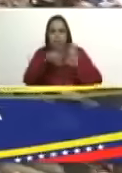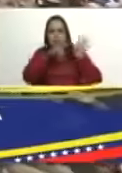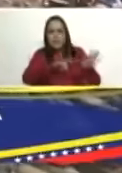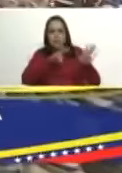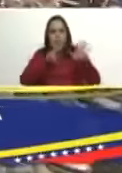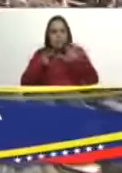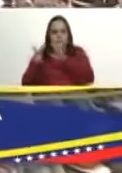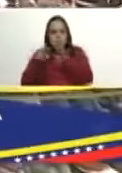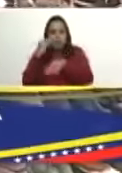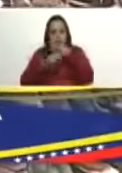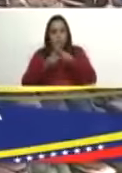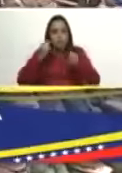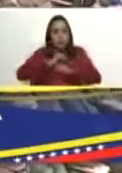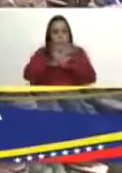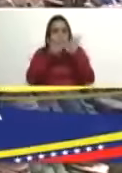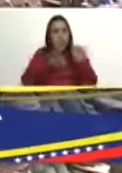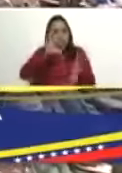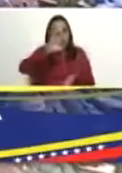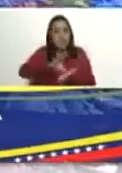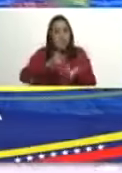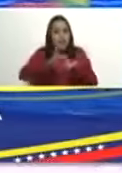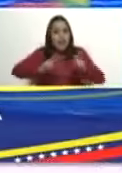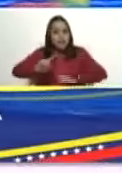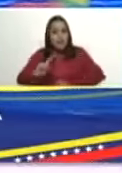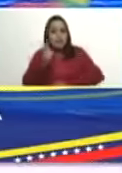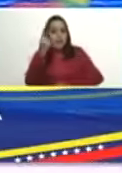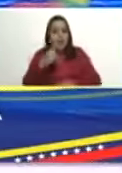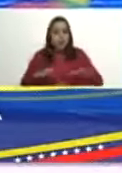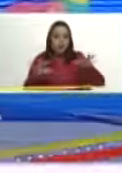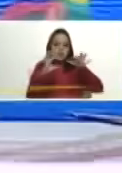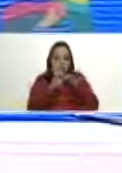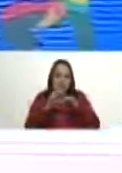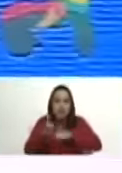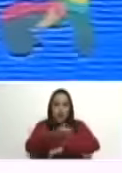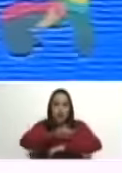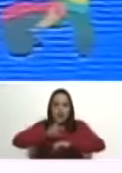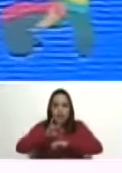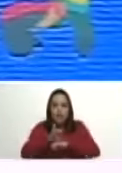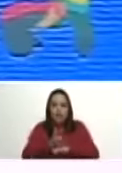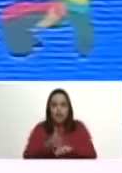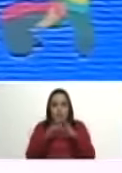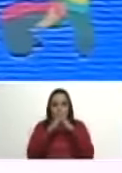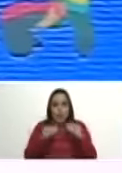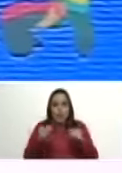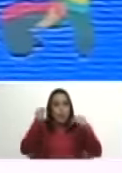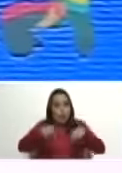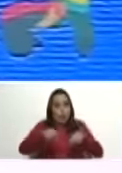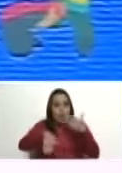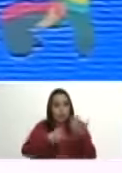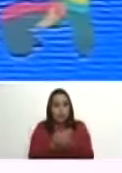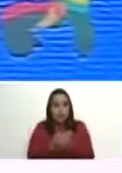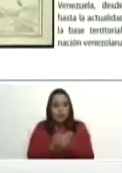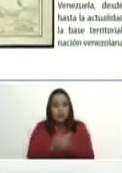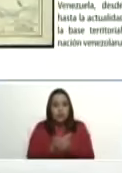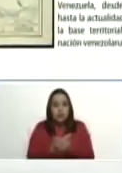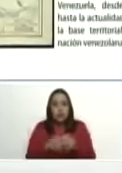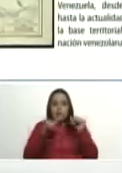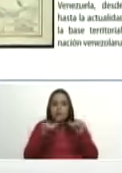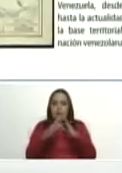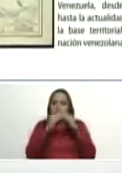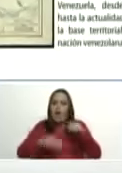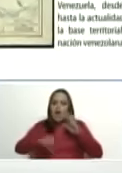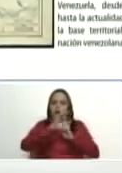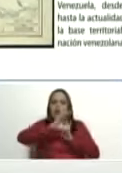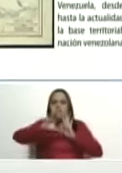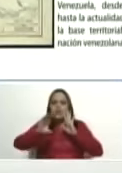1777 cristaliza en la Capitanía, que es la primera unidad de gobierno de todo lo que es hoy. Y por eso todas las constituciones